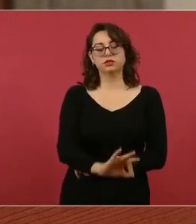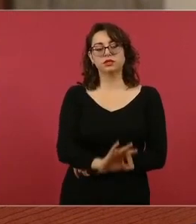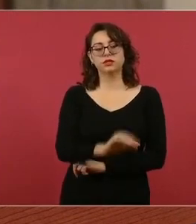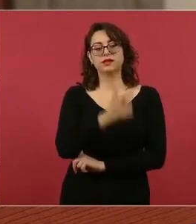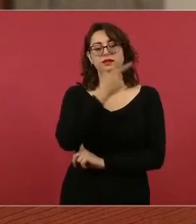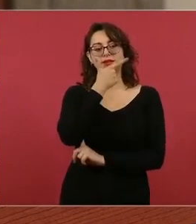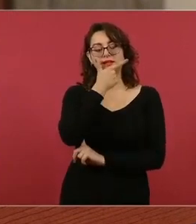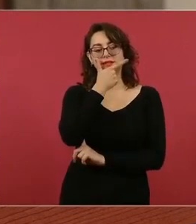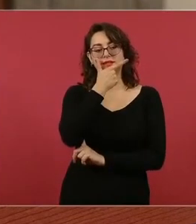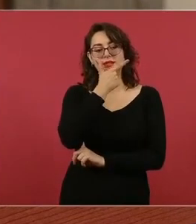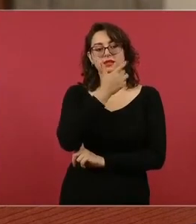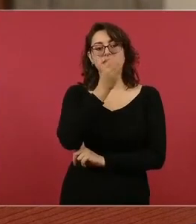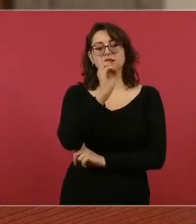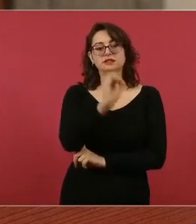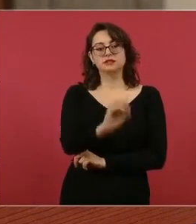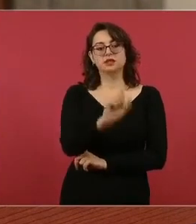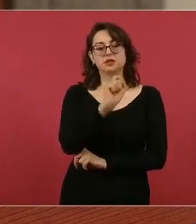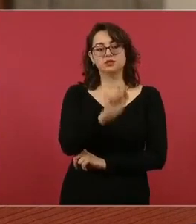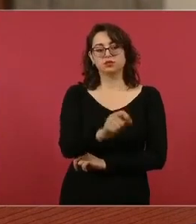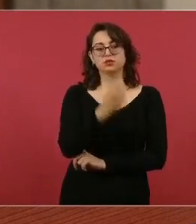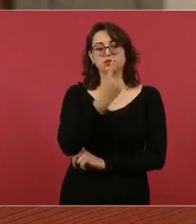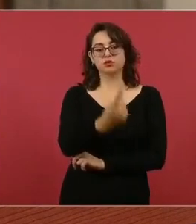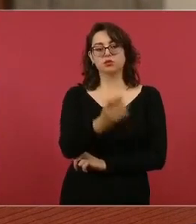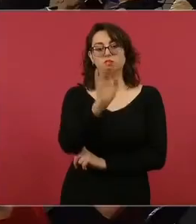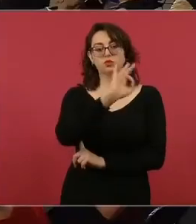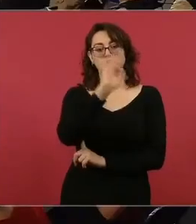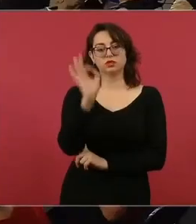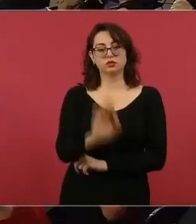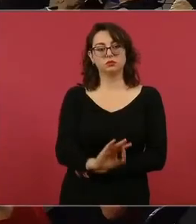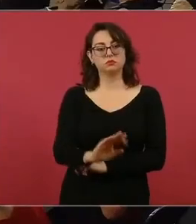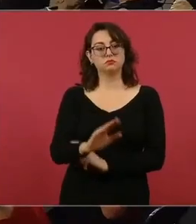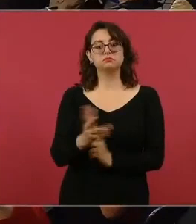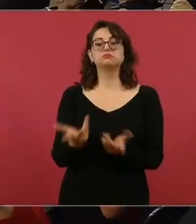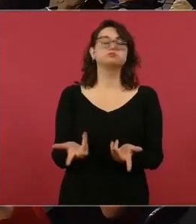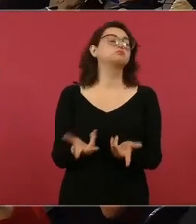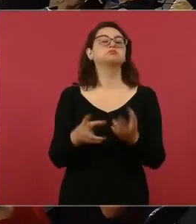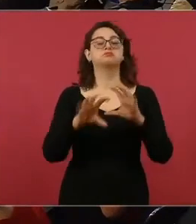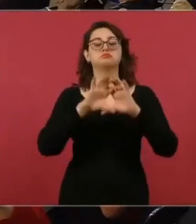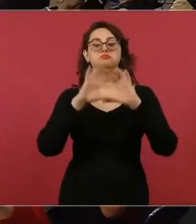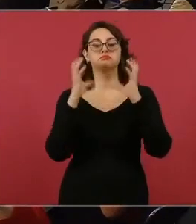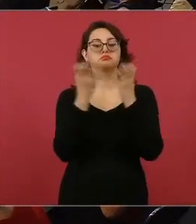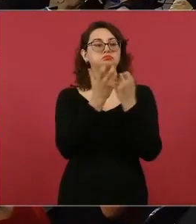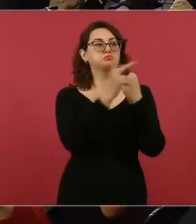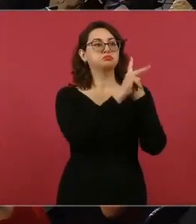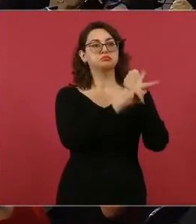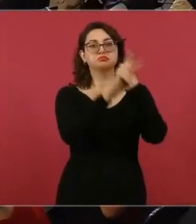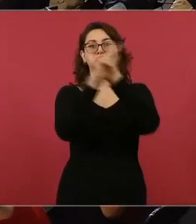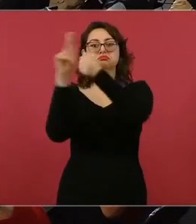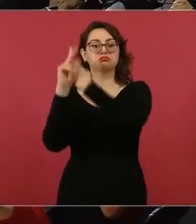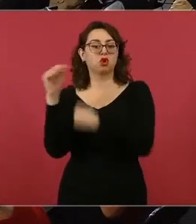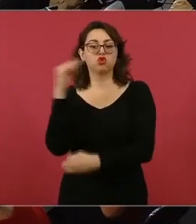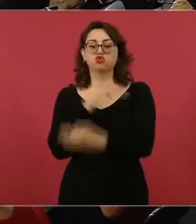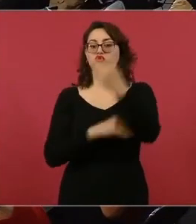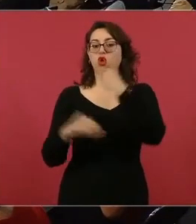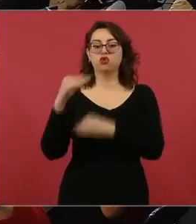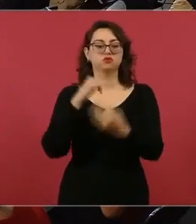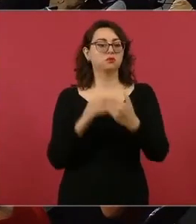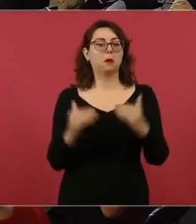Reino Unido 0.1 y hay países que no están